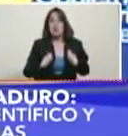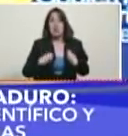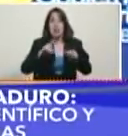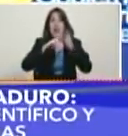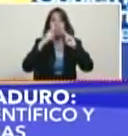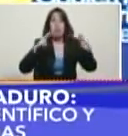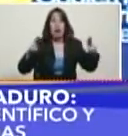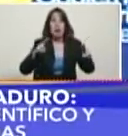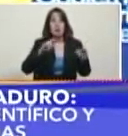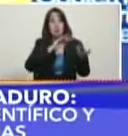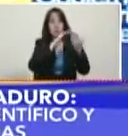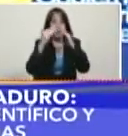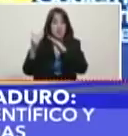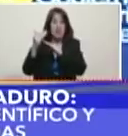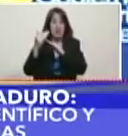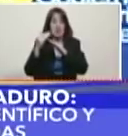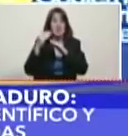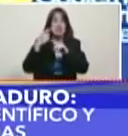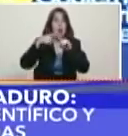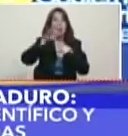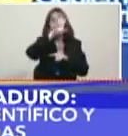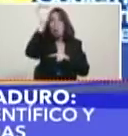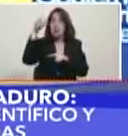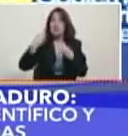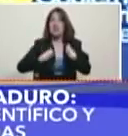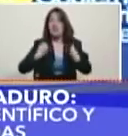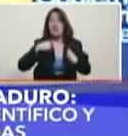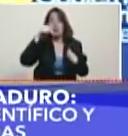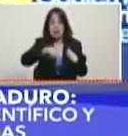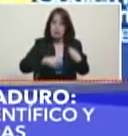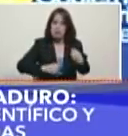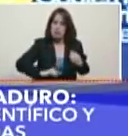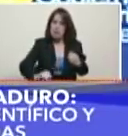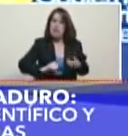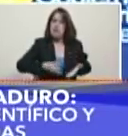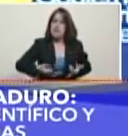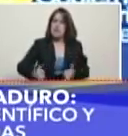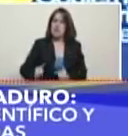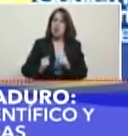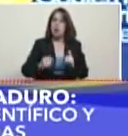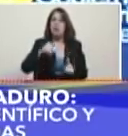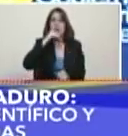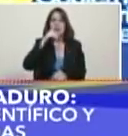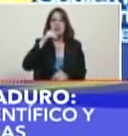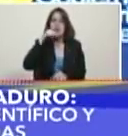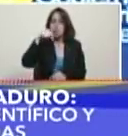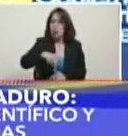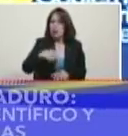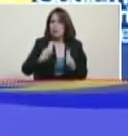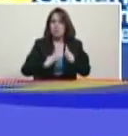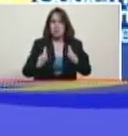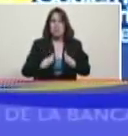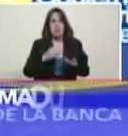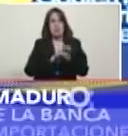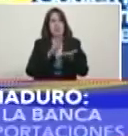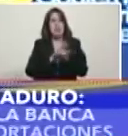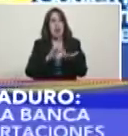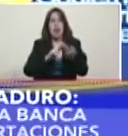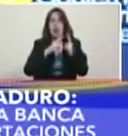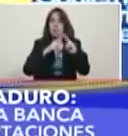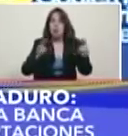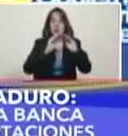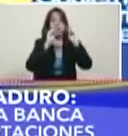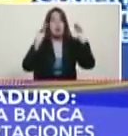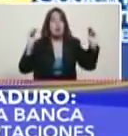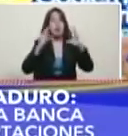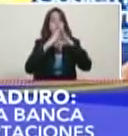del mundo, vivan en paz, tengan a sus hijos, hijas, nietos y nietas en paz. Yo le hago un llamado a todas